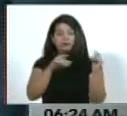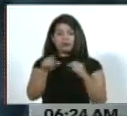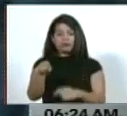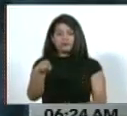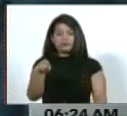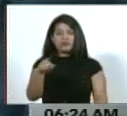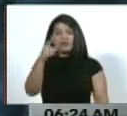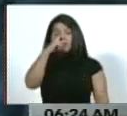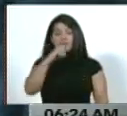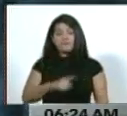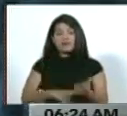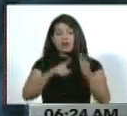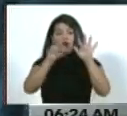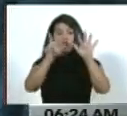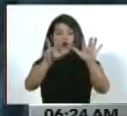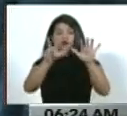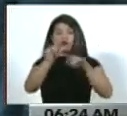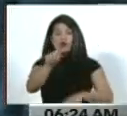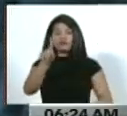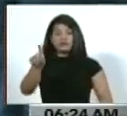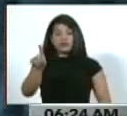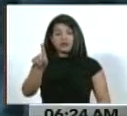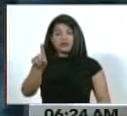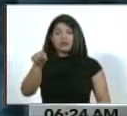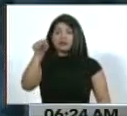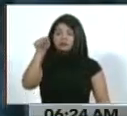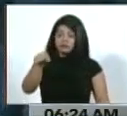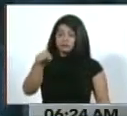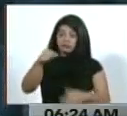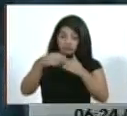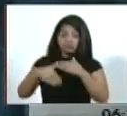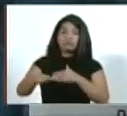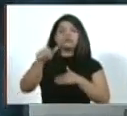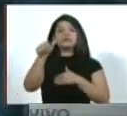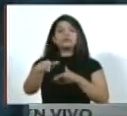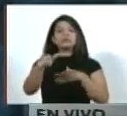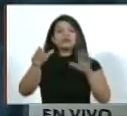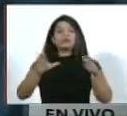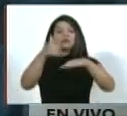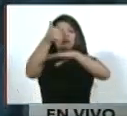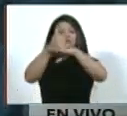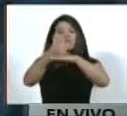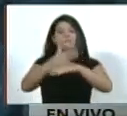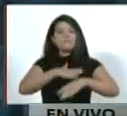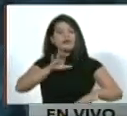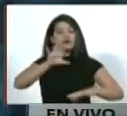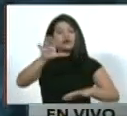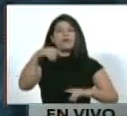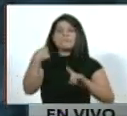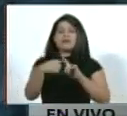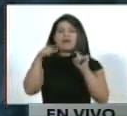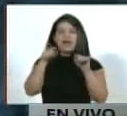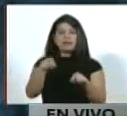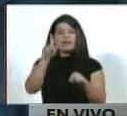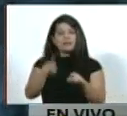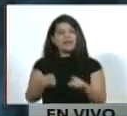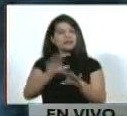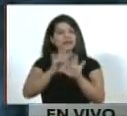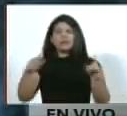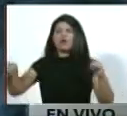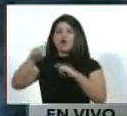de marzo de 1811 comienza ya la Junta Patriótica también por allí, Simón